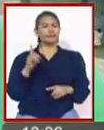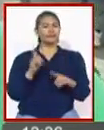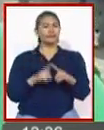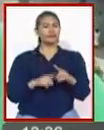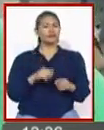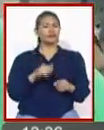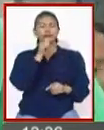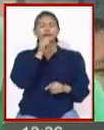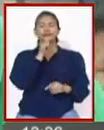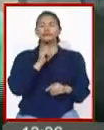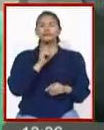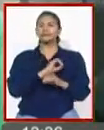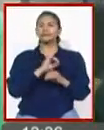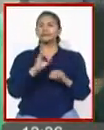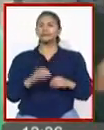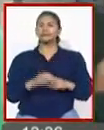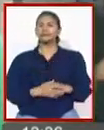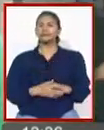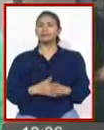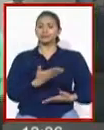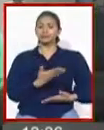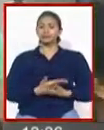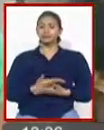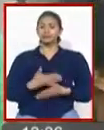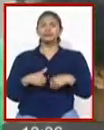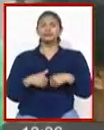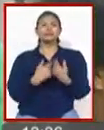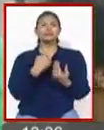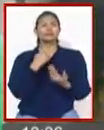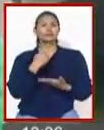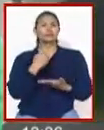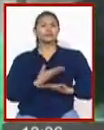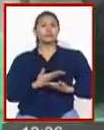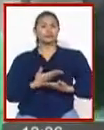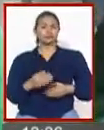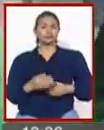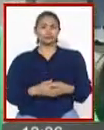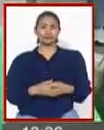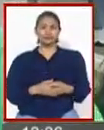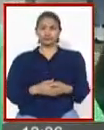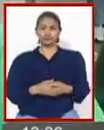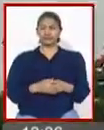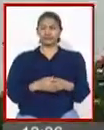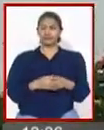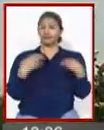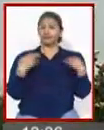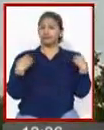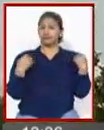soportarlo. El bebecito, ¿cómo está? Él